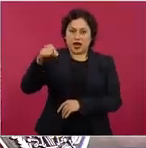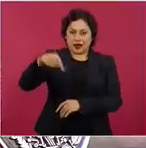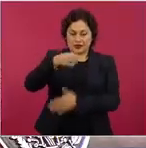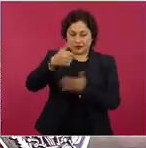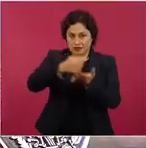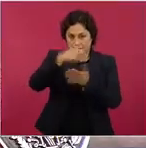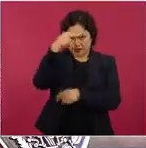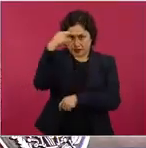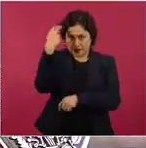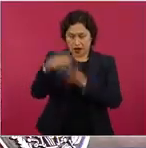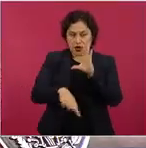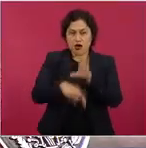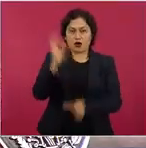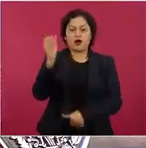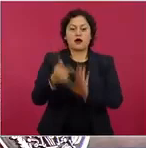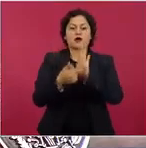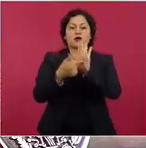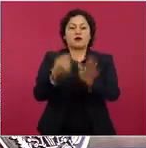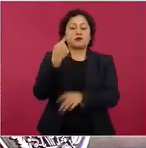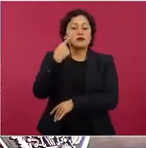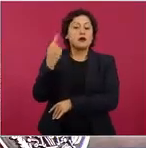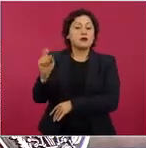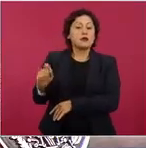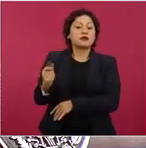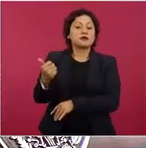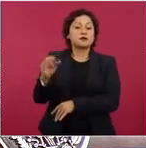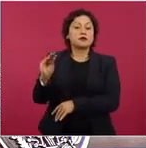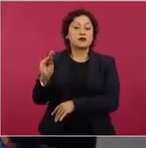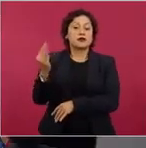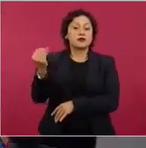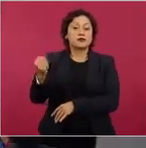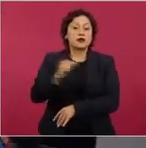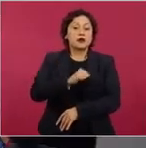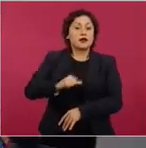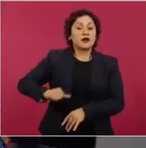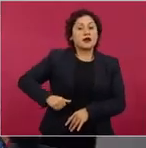México, 26.99 en la Miguel Hidalgo.